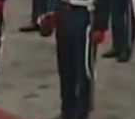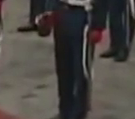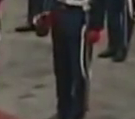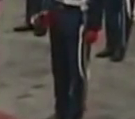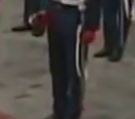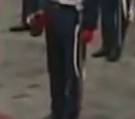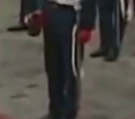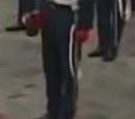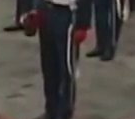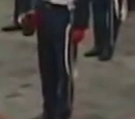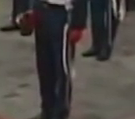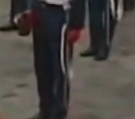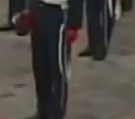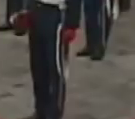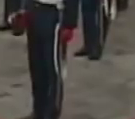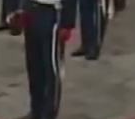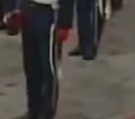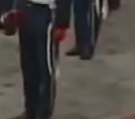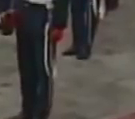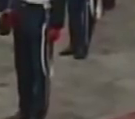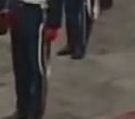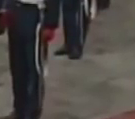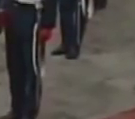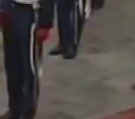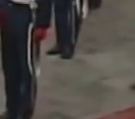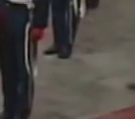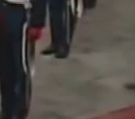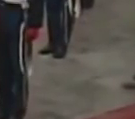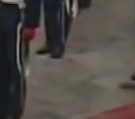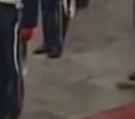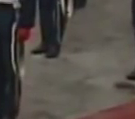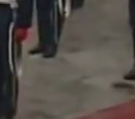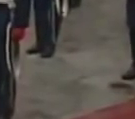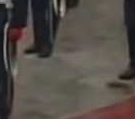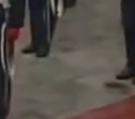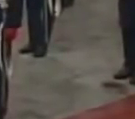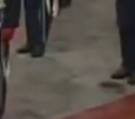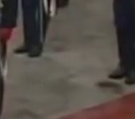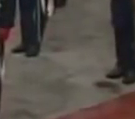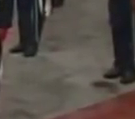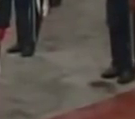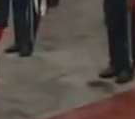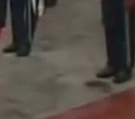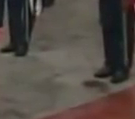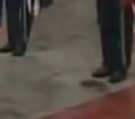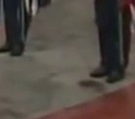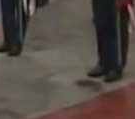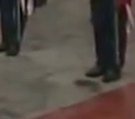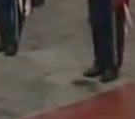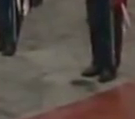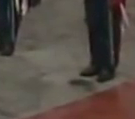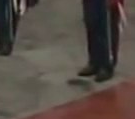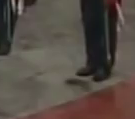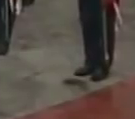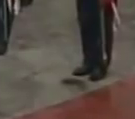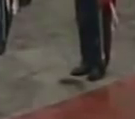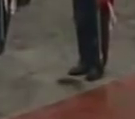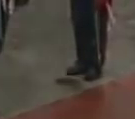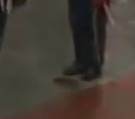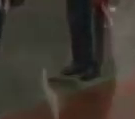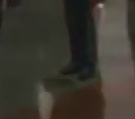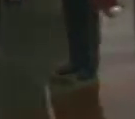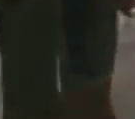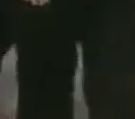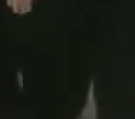Rodríguez, vicepresidenta ejecutiva de la República Bolivariana de Venezuela. Con este mensaje de victoria de los pueblos de Colombia y